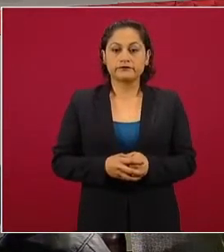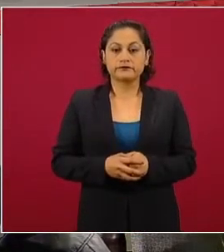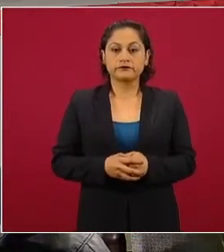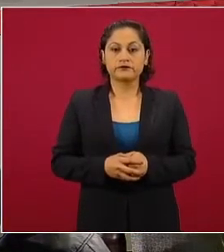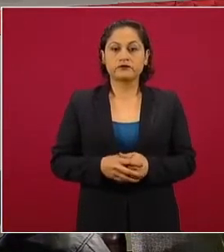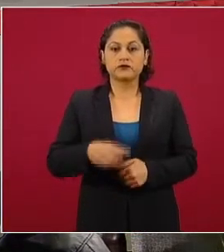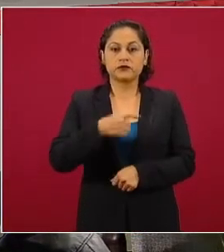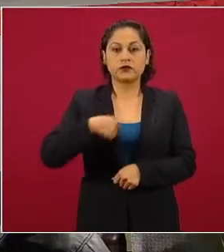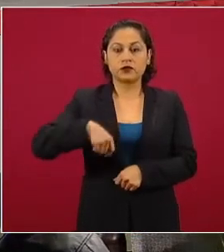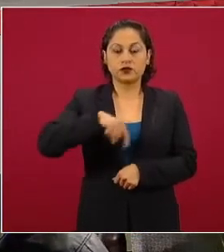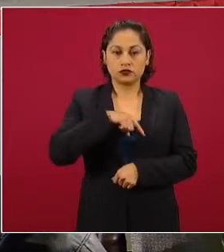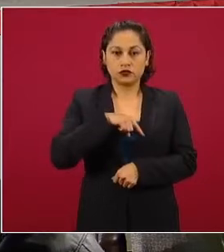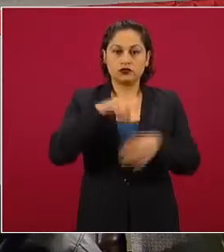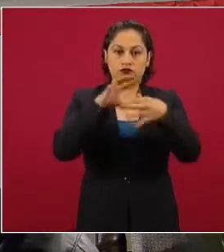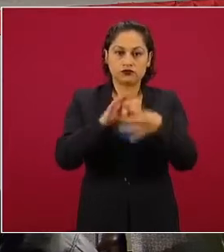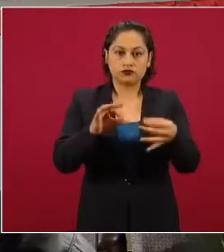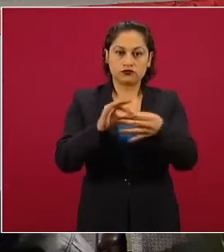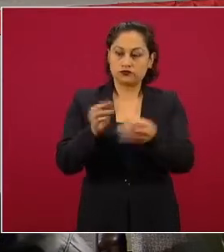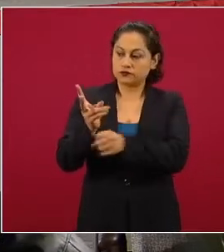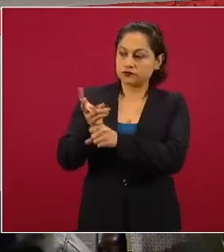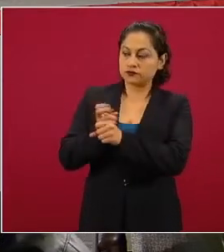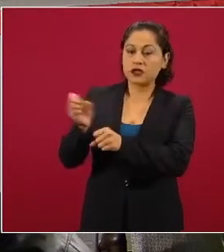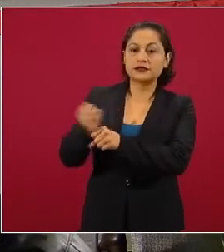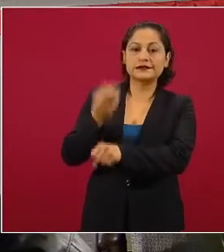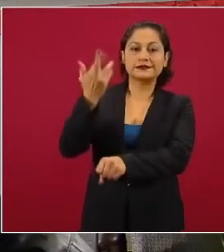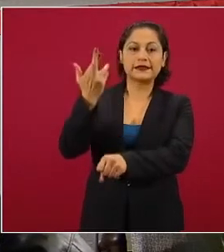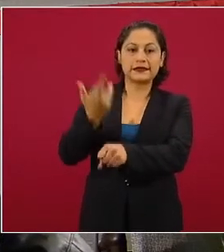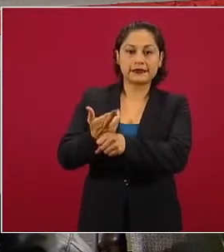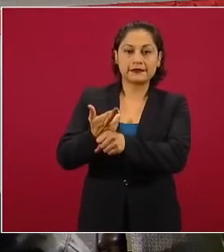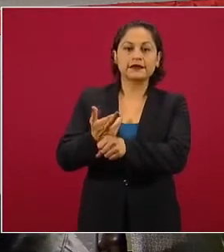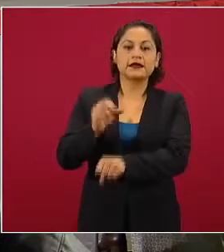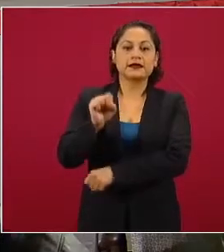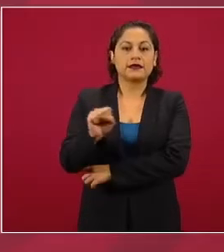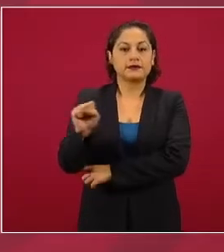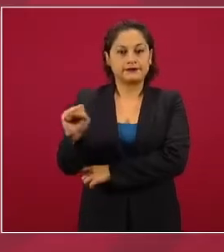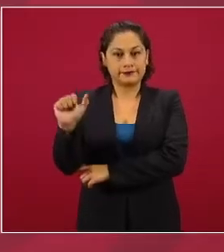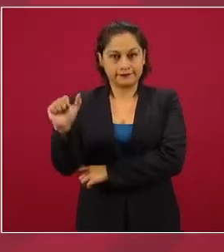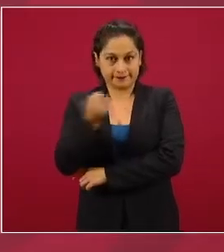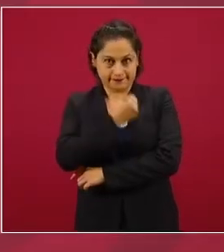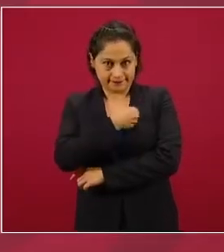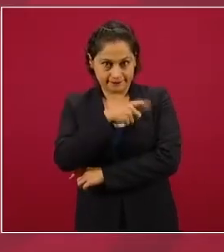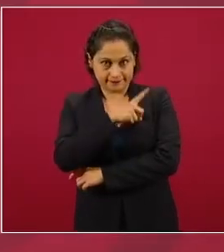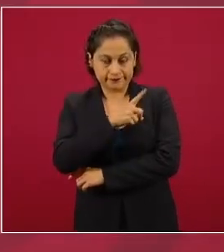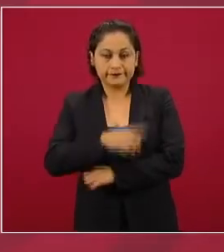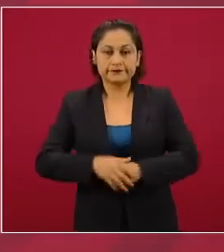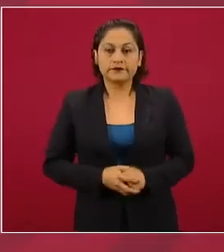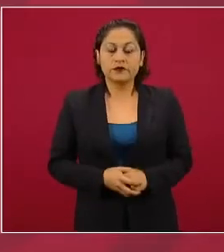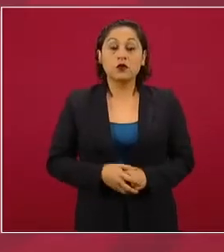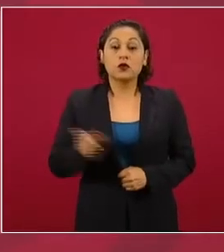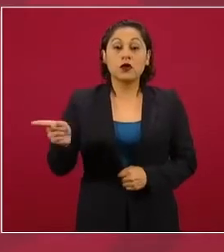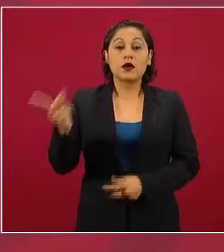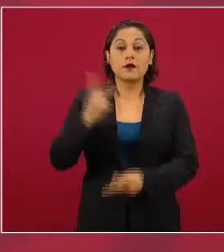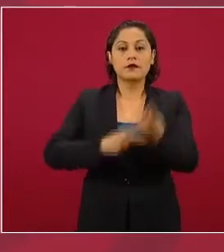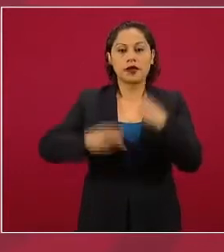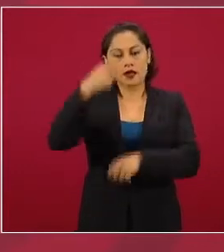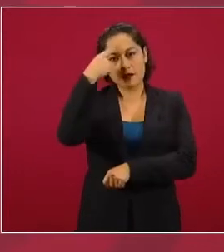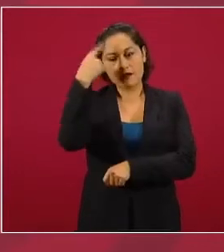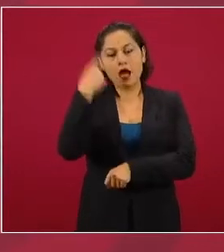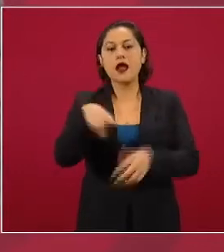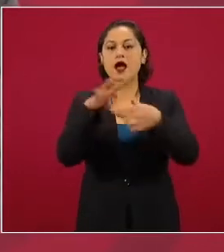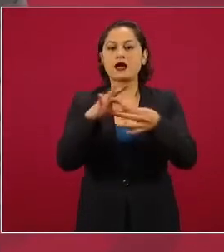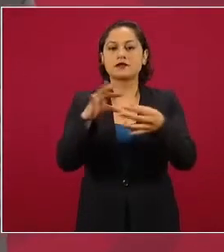la Secretaría de Salud sobre la situación de la pandemia y en